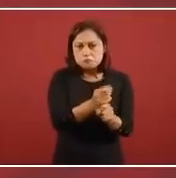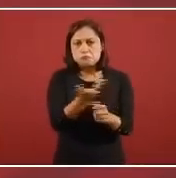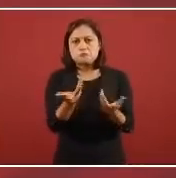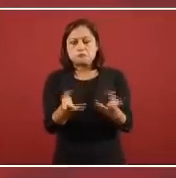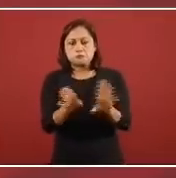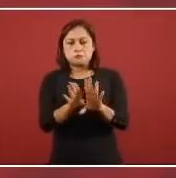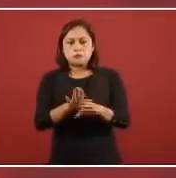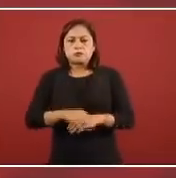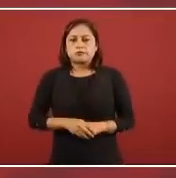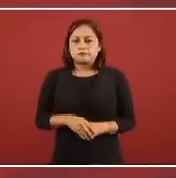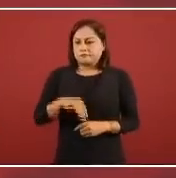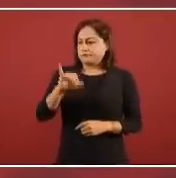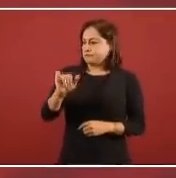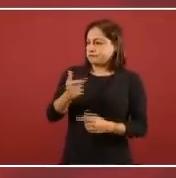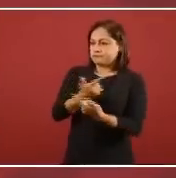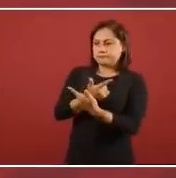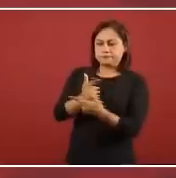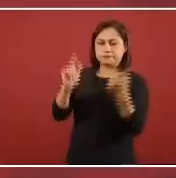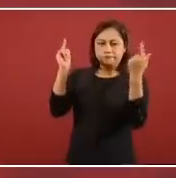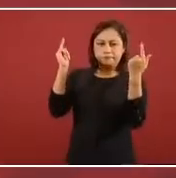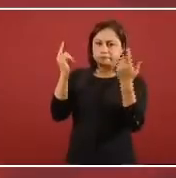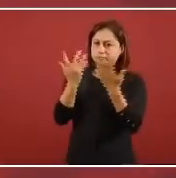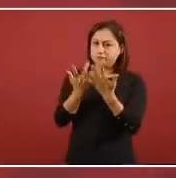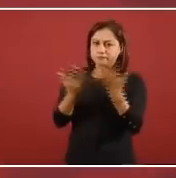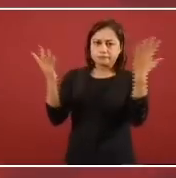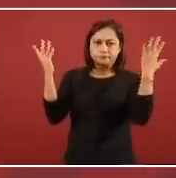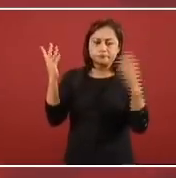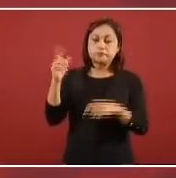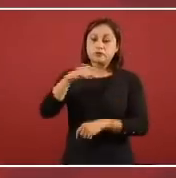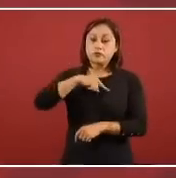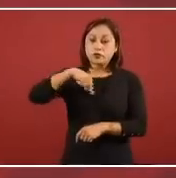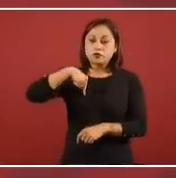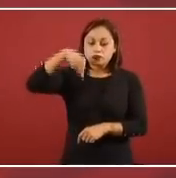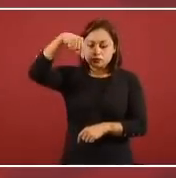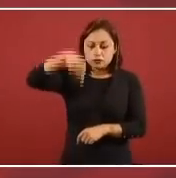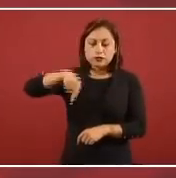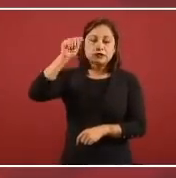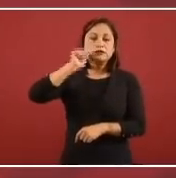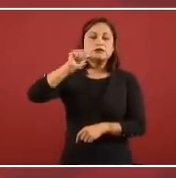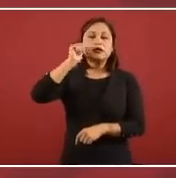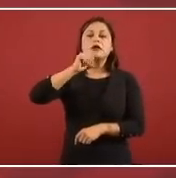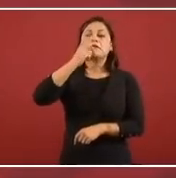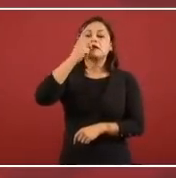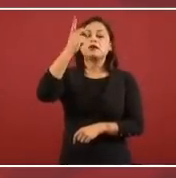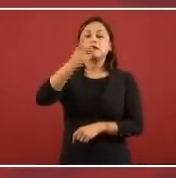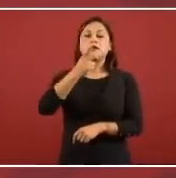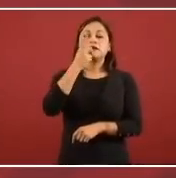Nosotros siempre hemos dicho que